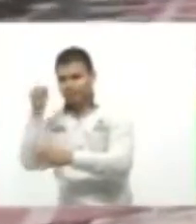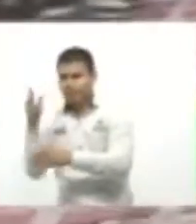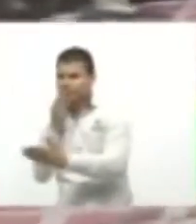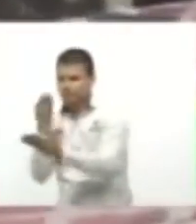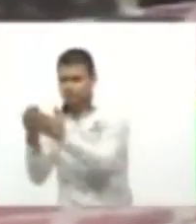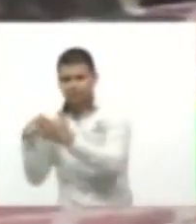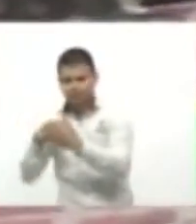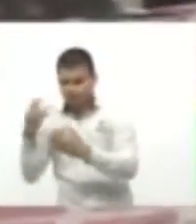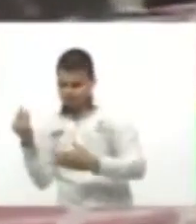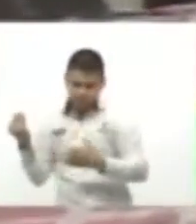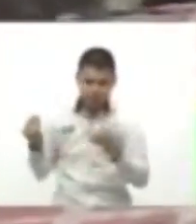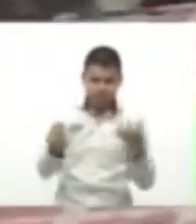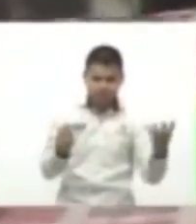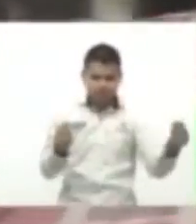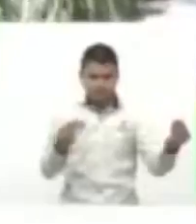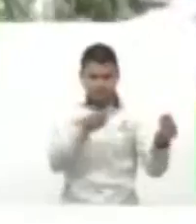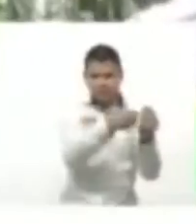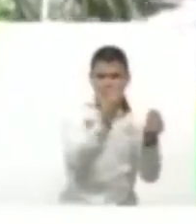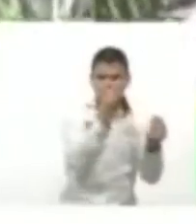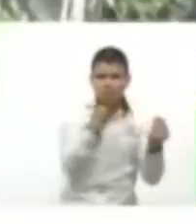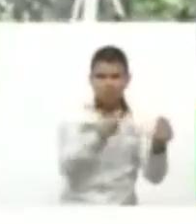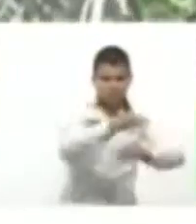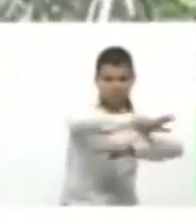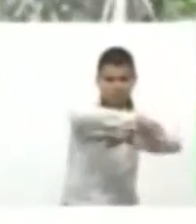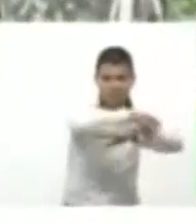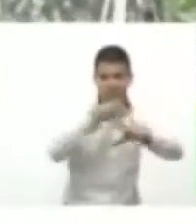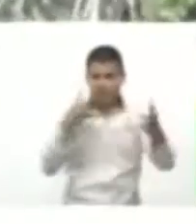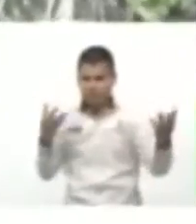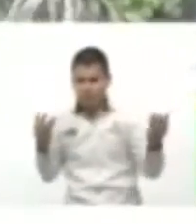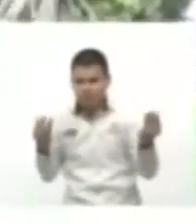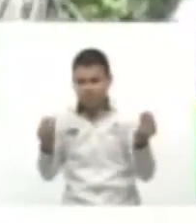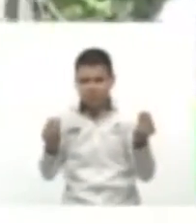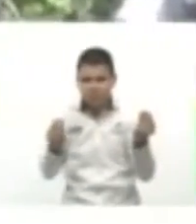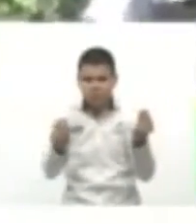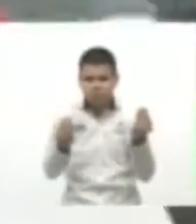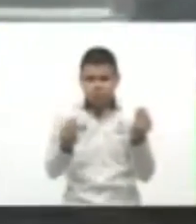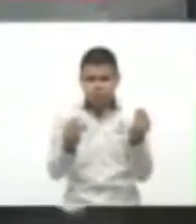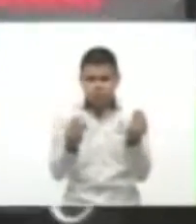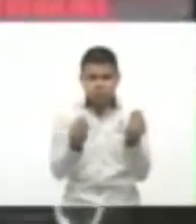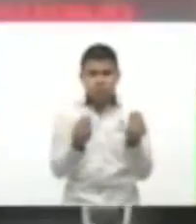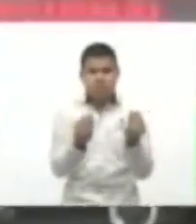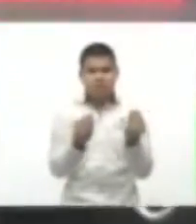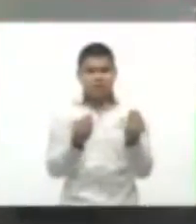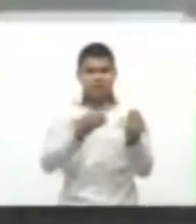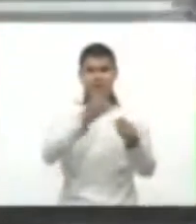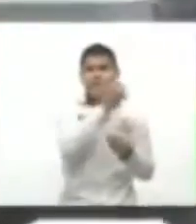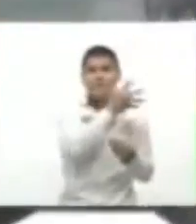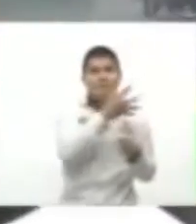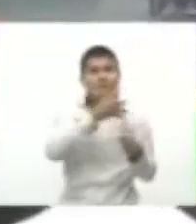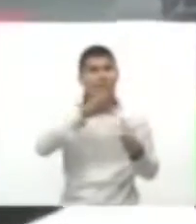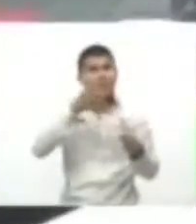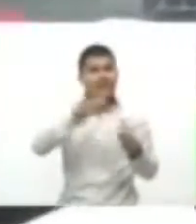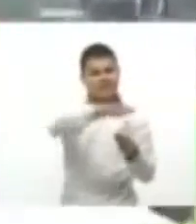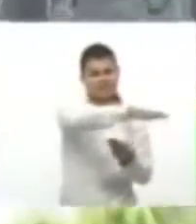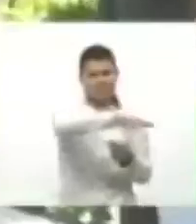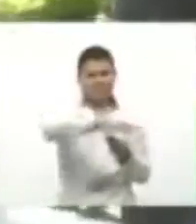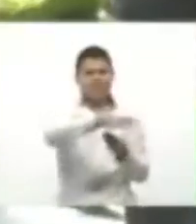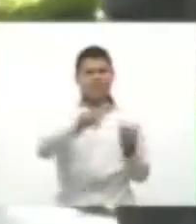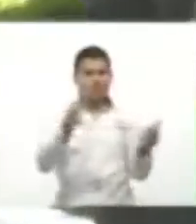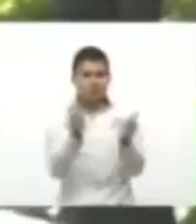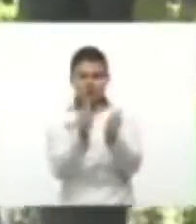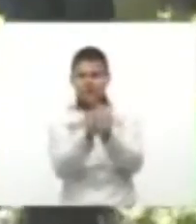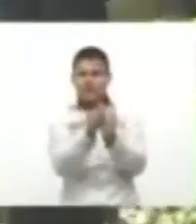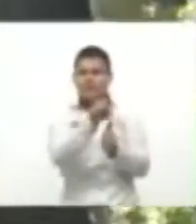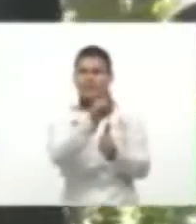hacia horas de la madrugada ingresa una llamada al 123, donde indica que en una finca, en el kilómetro 14